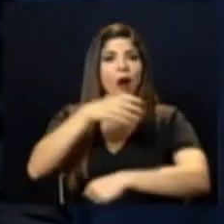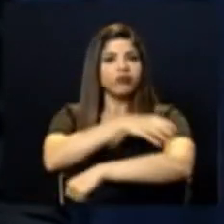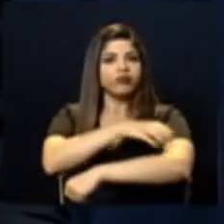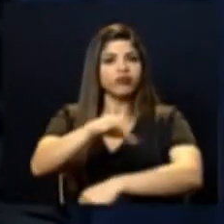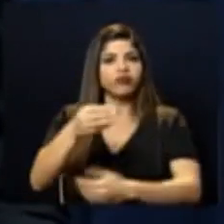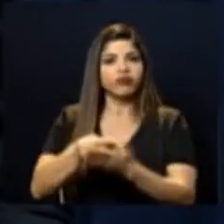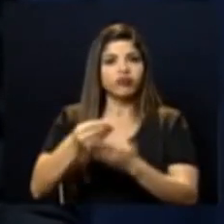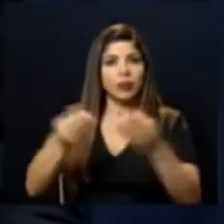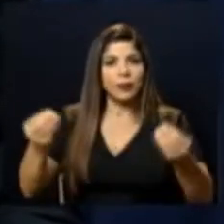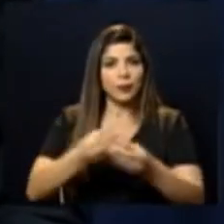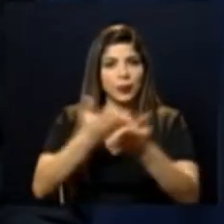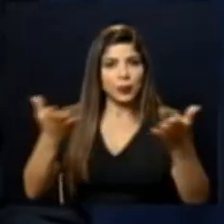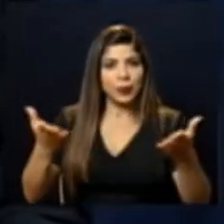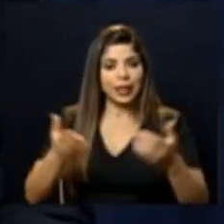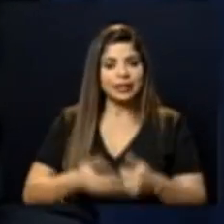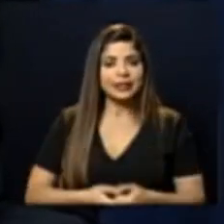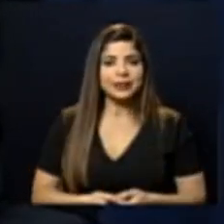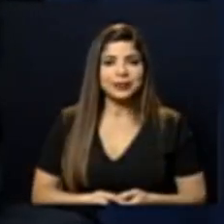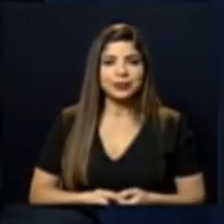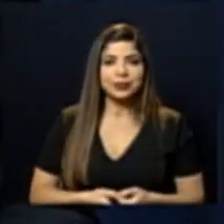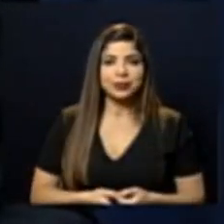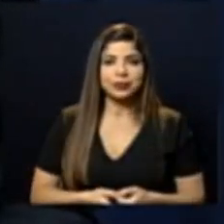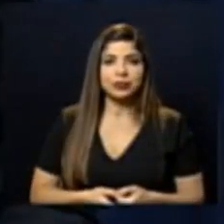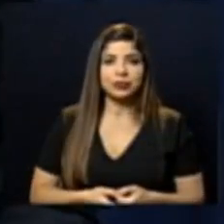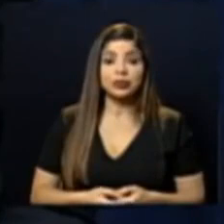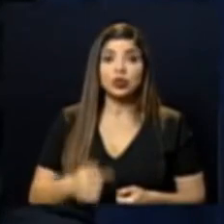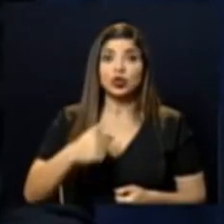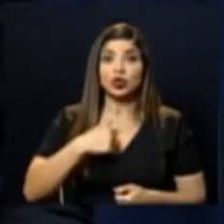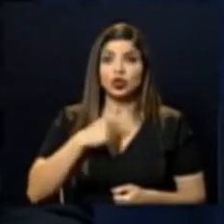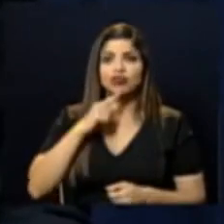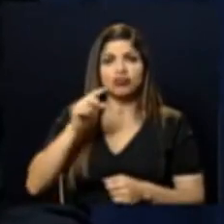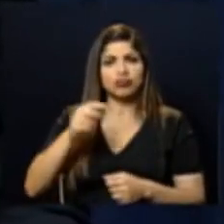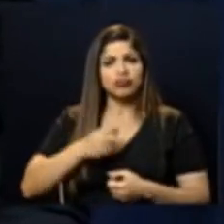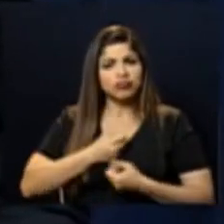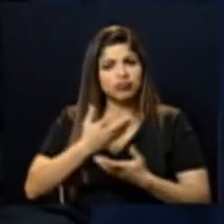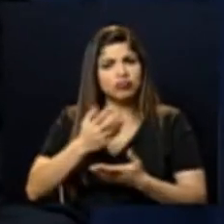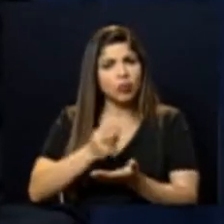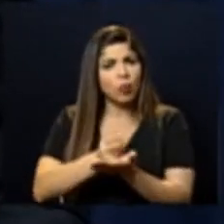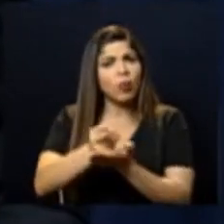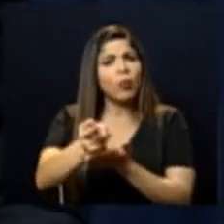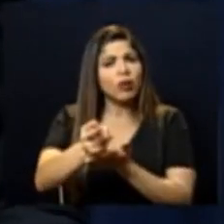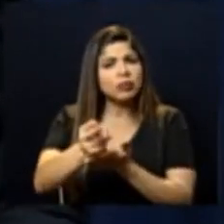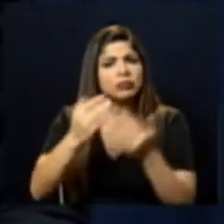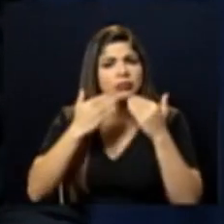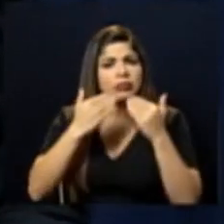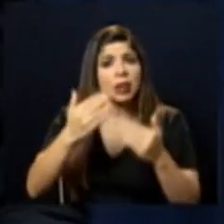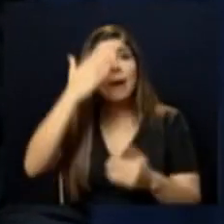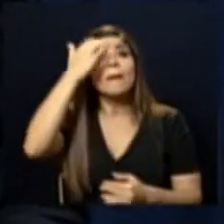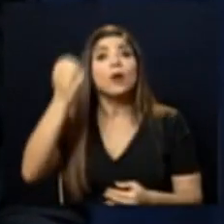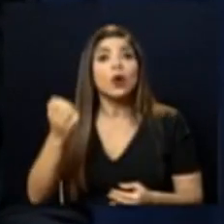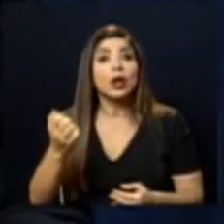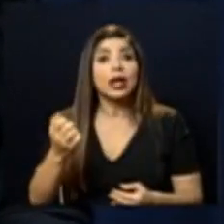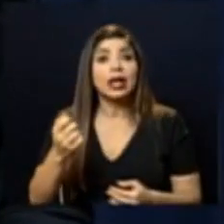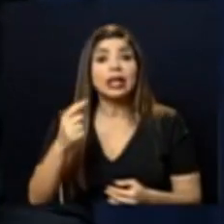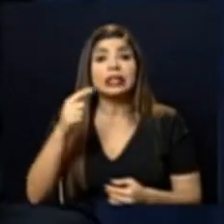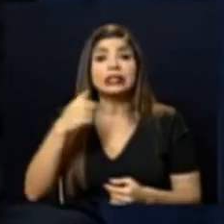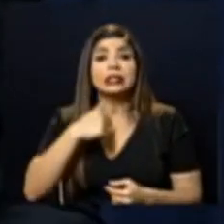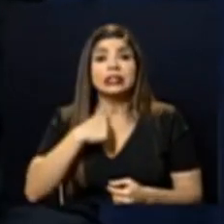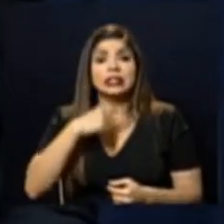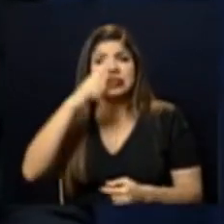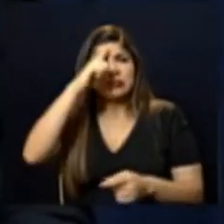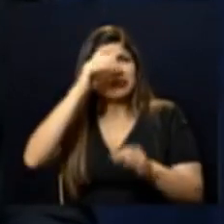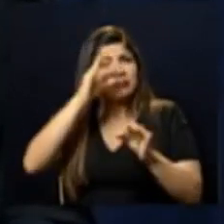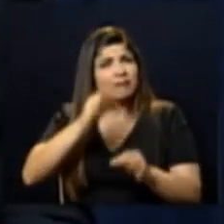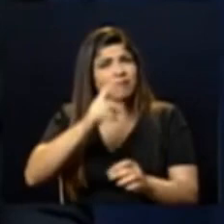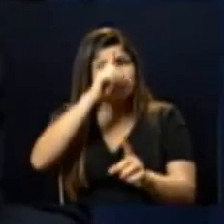fortalecimiento de las finanzas públicas. Y lo hago con sinceridad, porque si algo sostenía mi